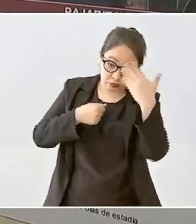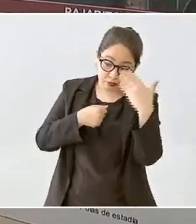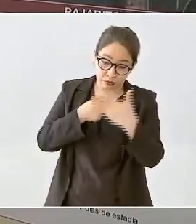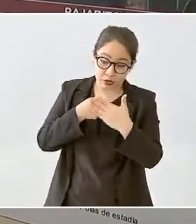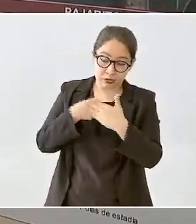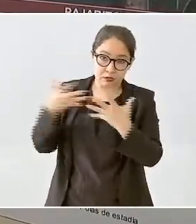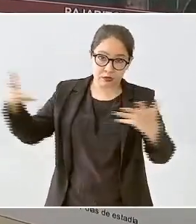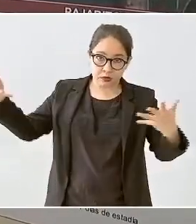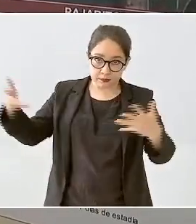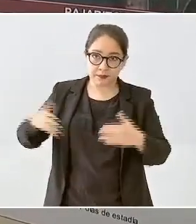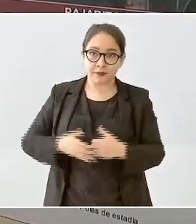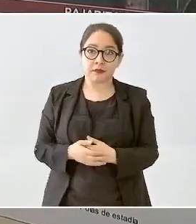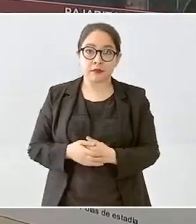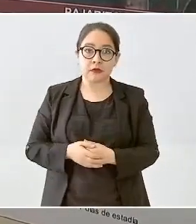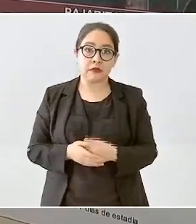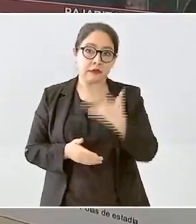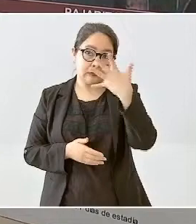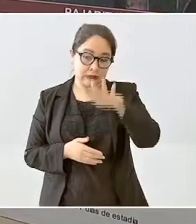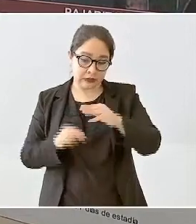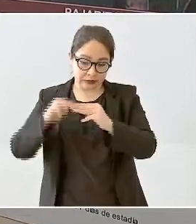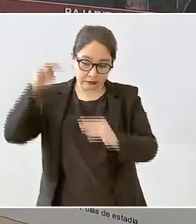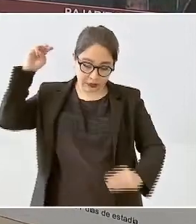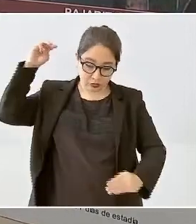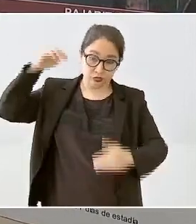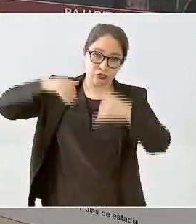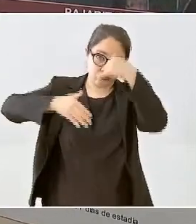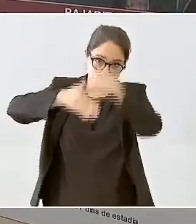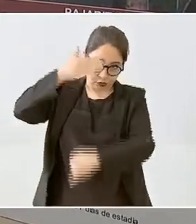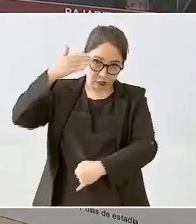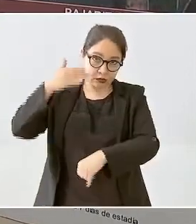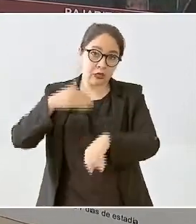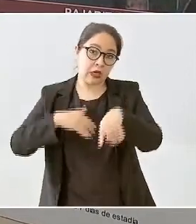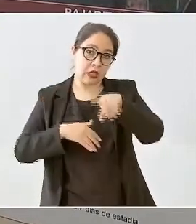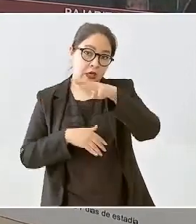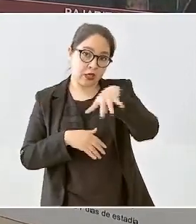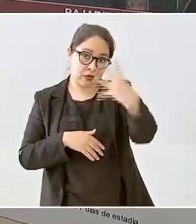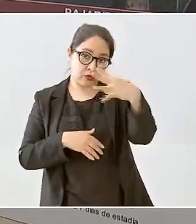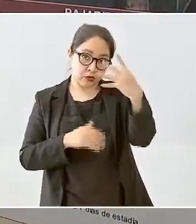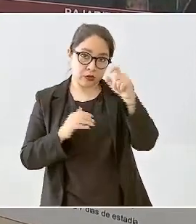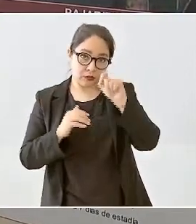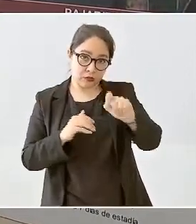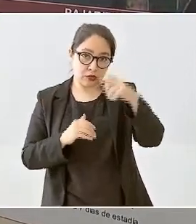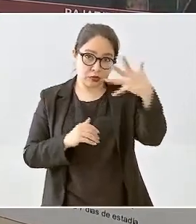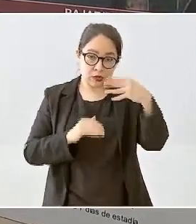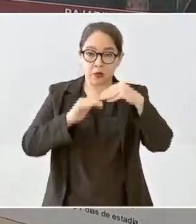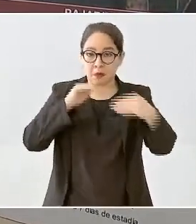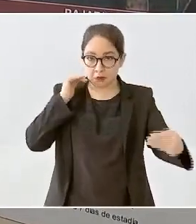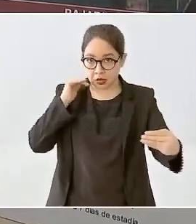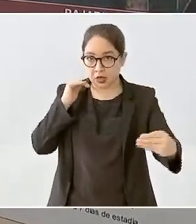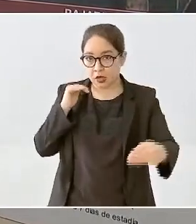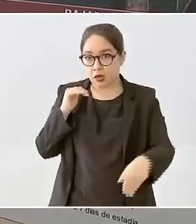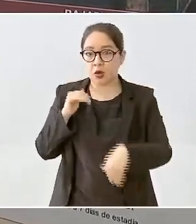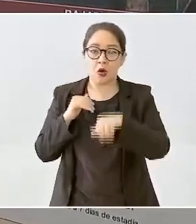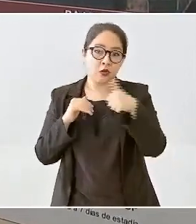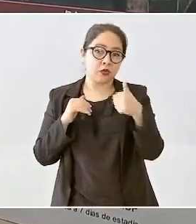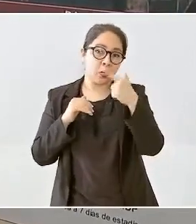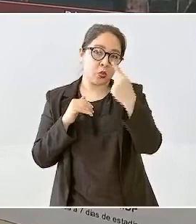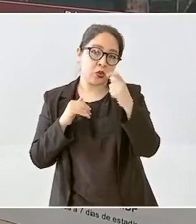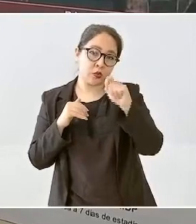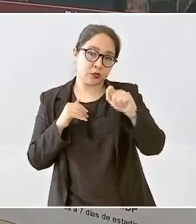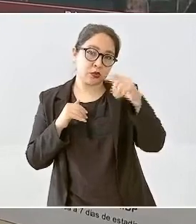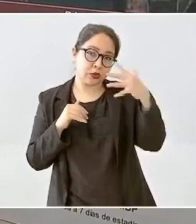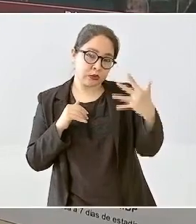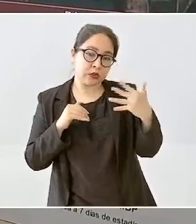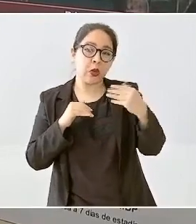vamos a pasar de una profundidad de 10 metros a 14,5 metros. Vamos a pasar de una capacidad de 300,000 TEUs a 1,3 millones de